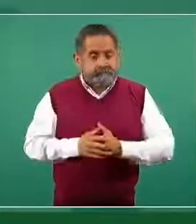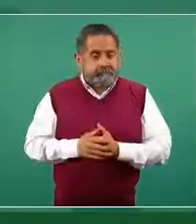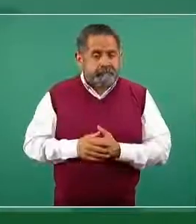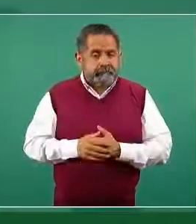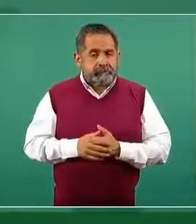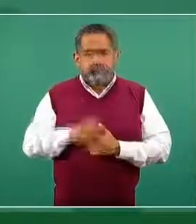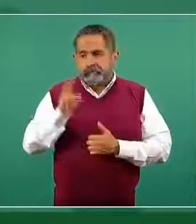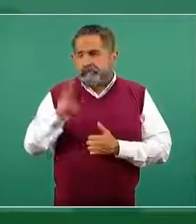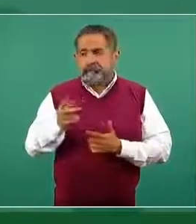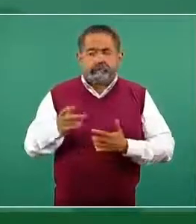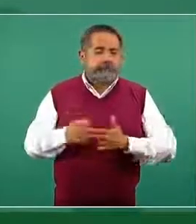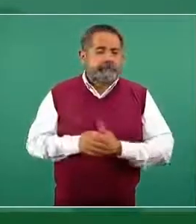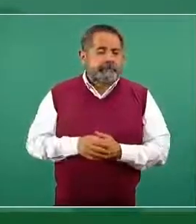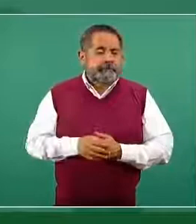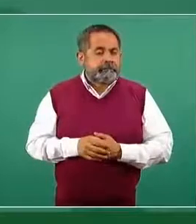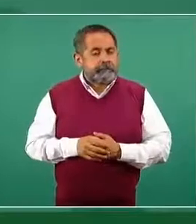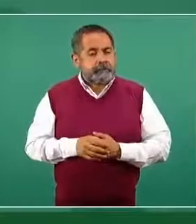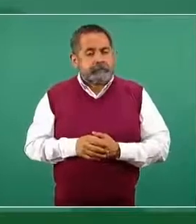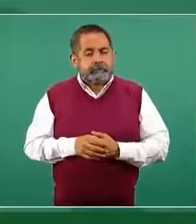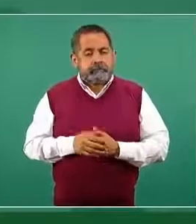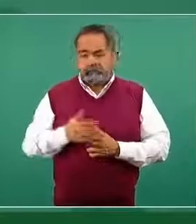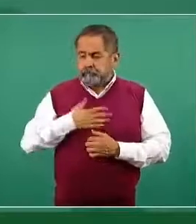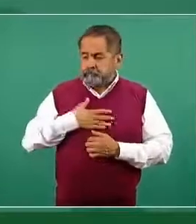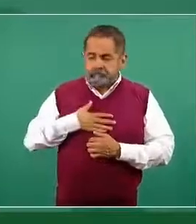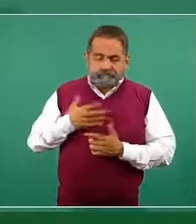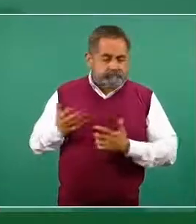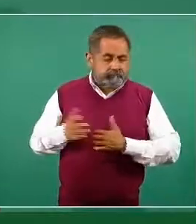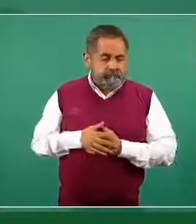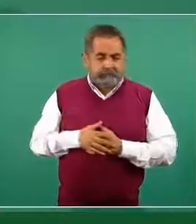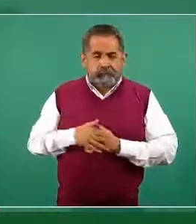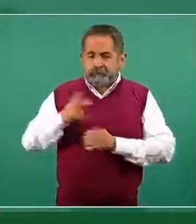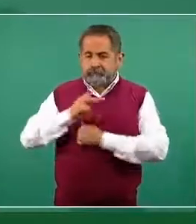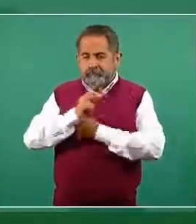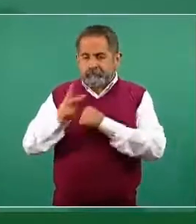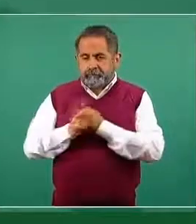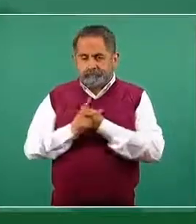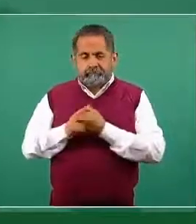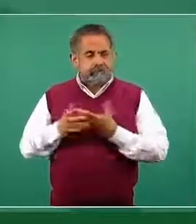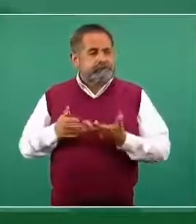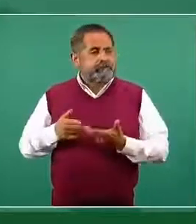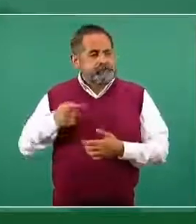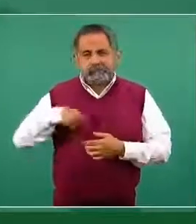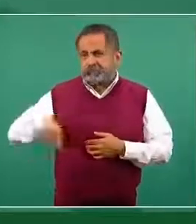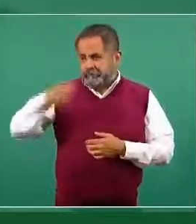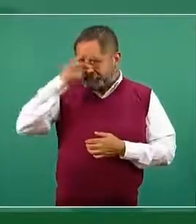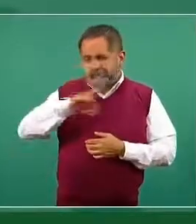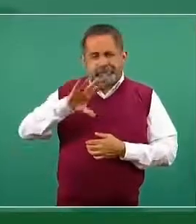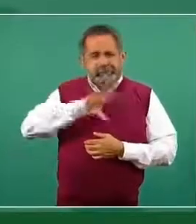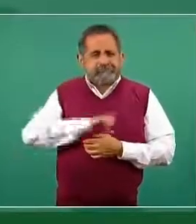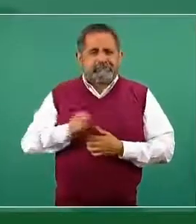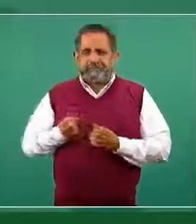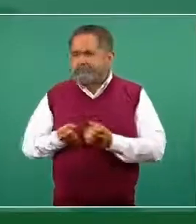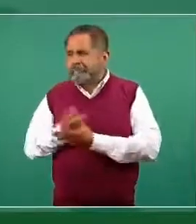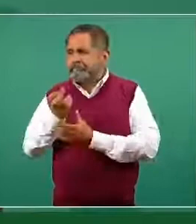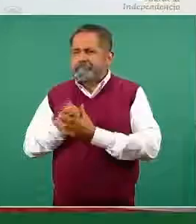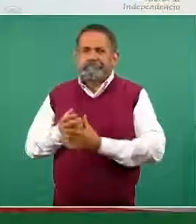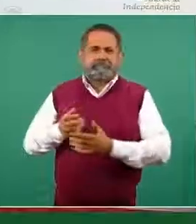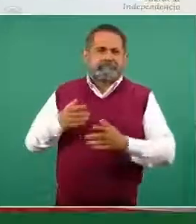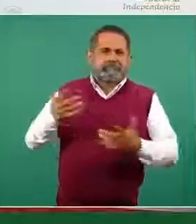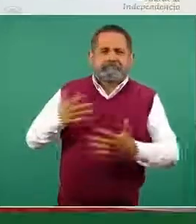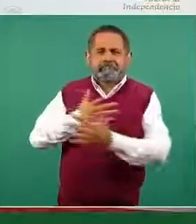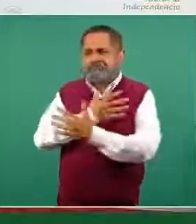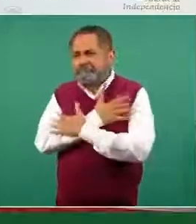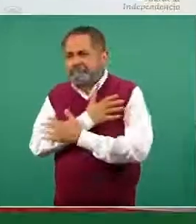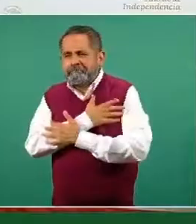y que muy particularmente a nuestro país le gusta, el apapacho,